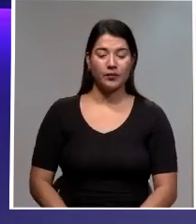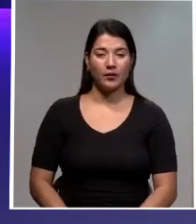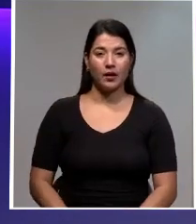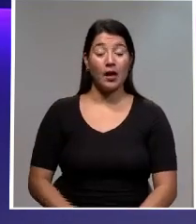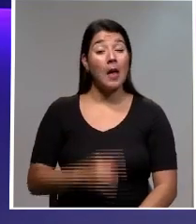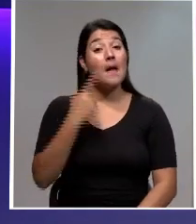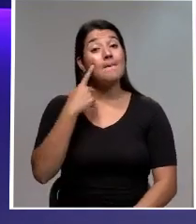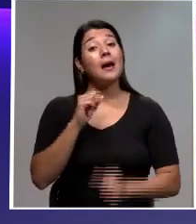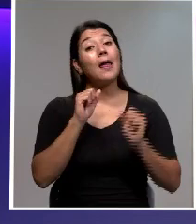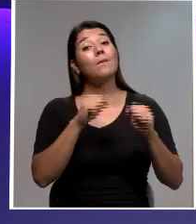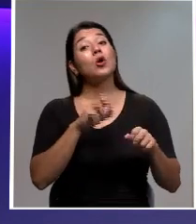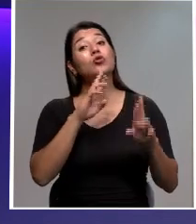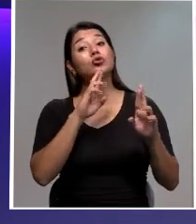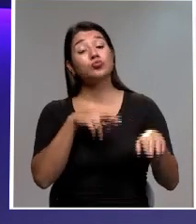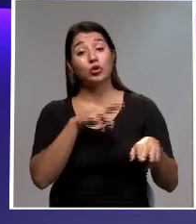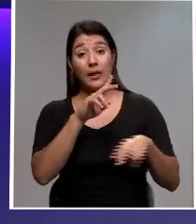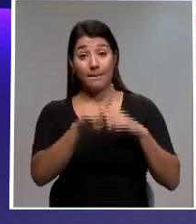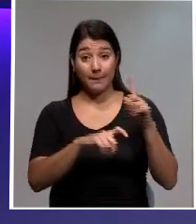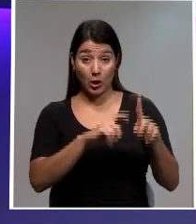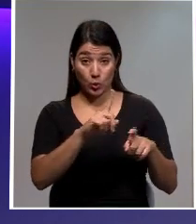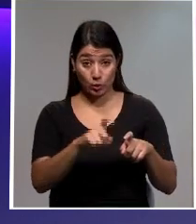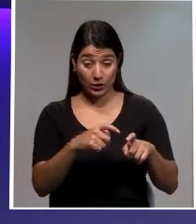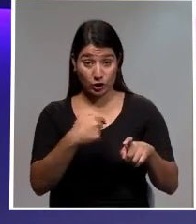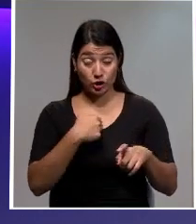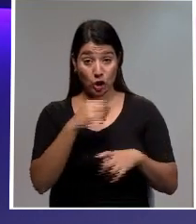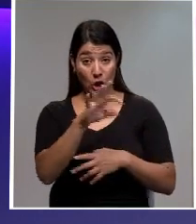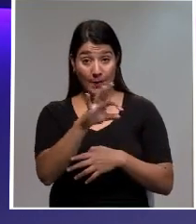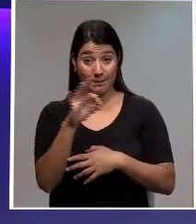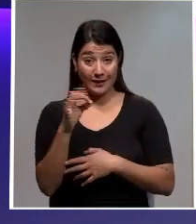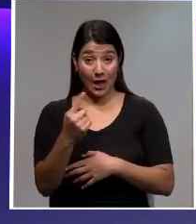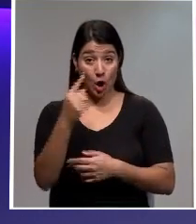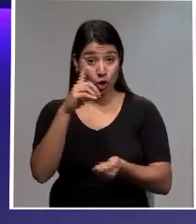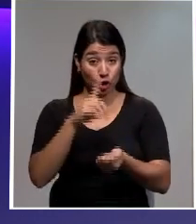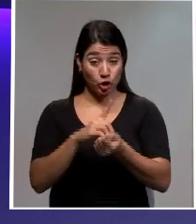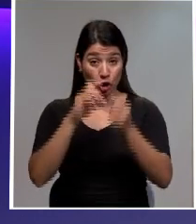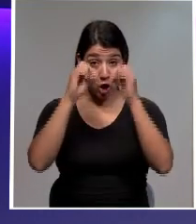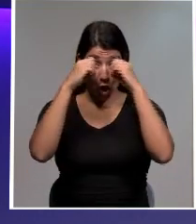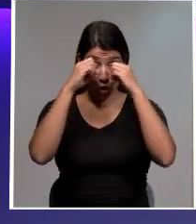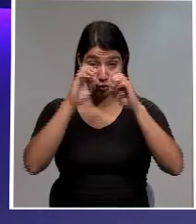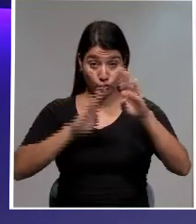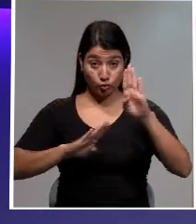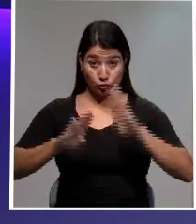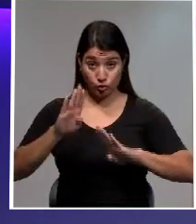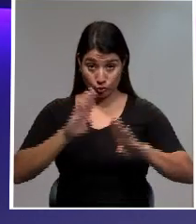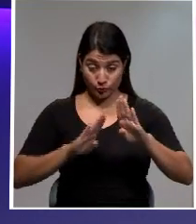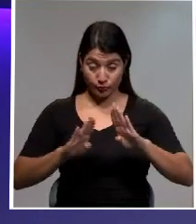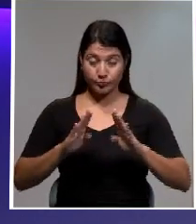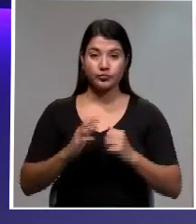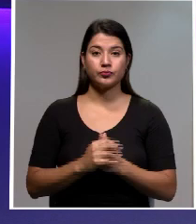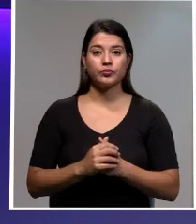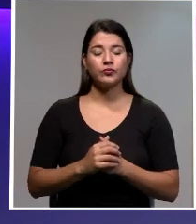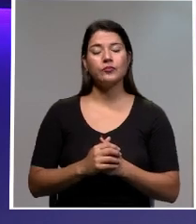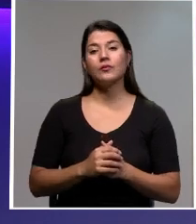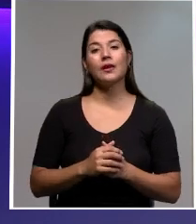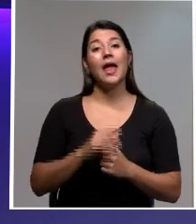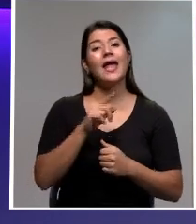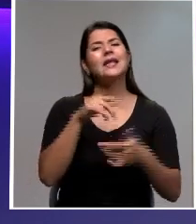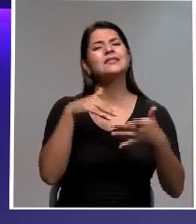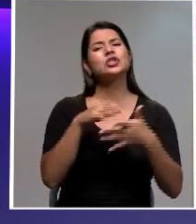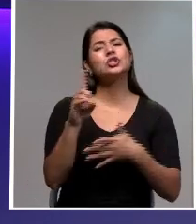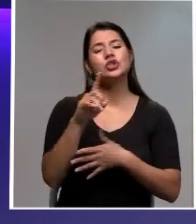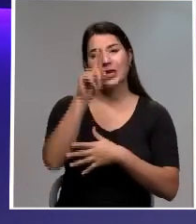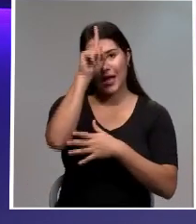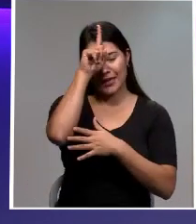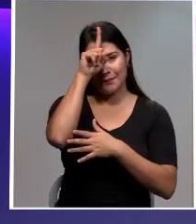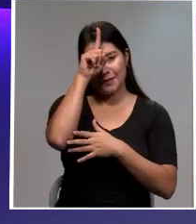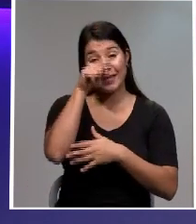Para responder estas preguntas, invité a un microbiólogo y doctor en ciencias naturales, formado en Alemania,